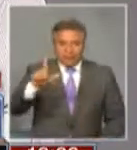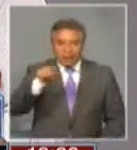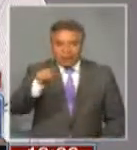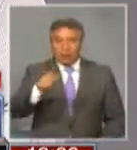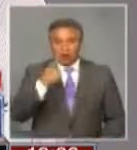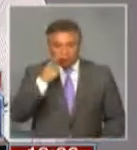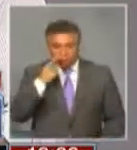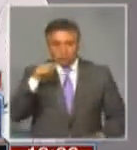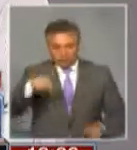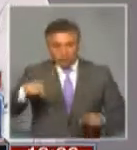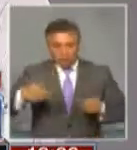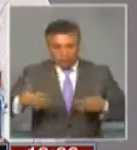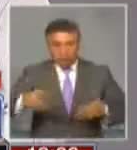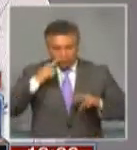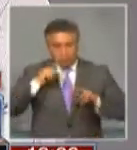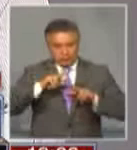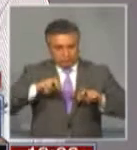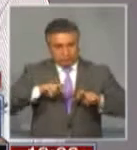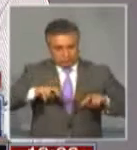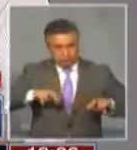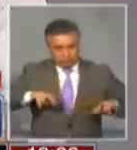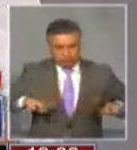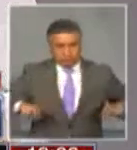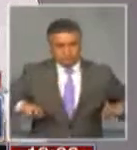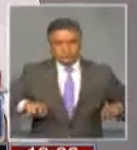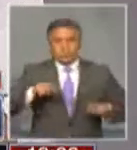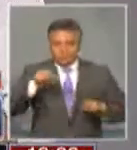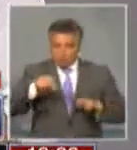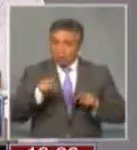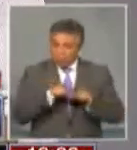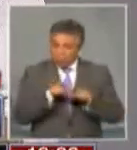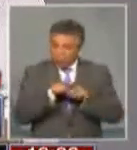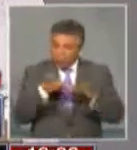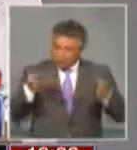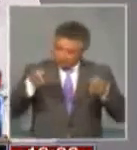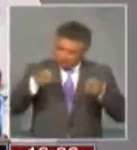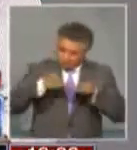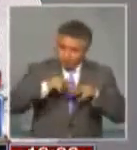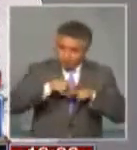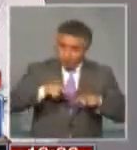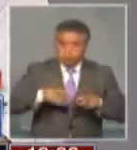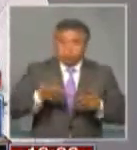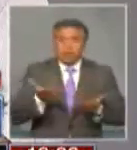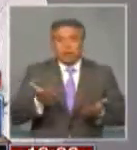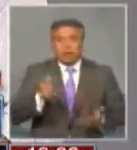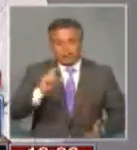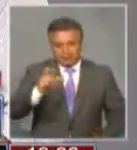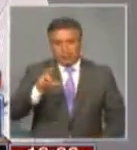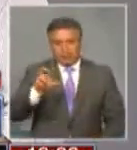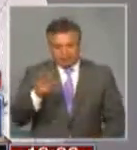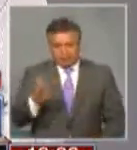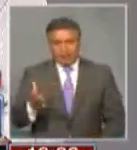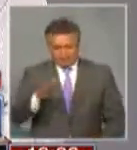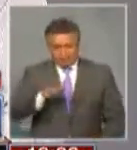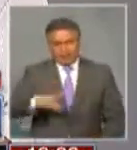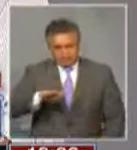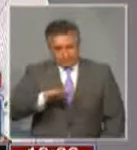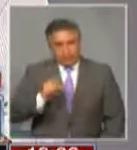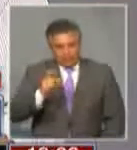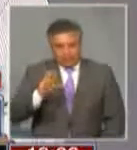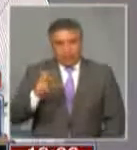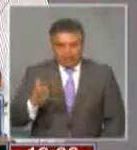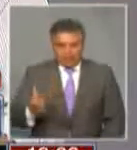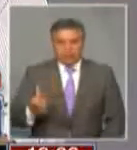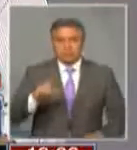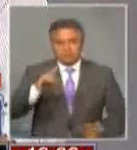Internos están haciendo una investigación que está bastante cerrada por lo grave de la situación, pero